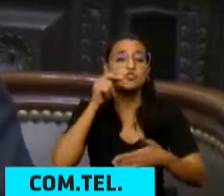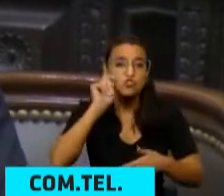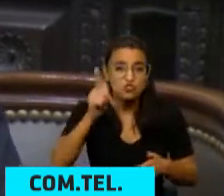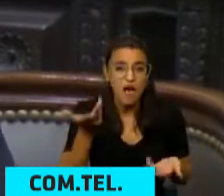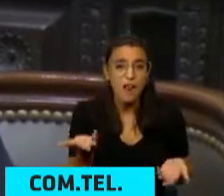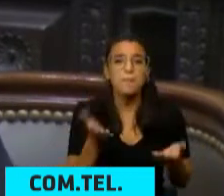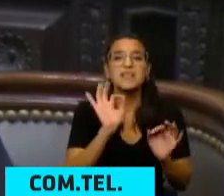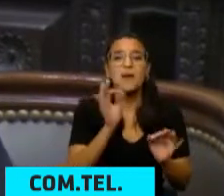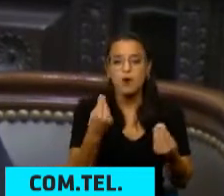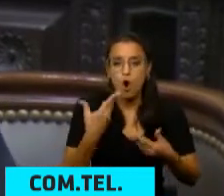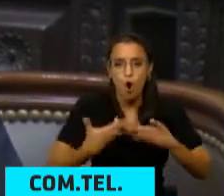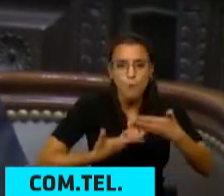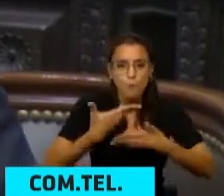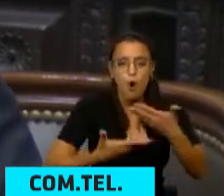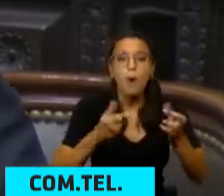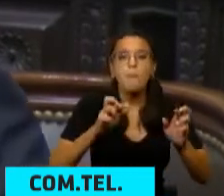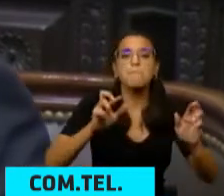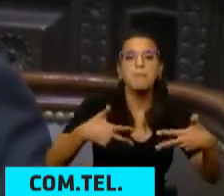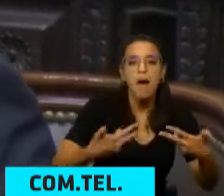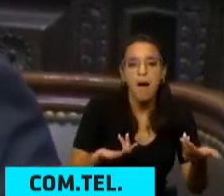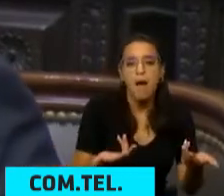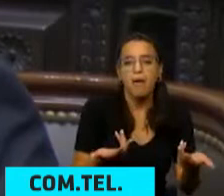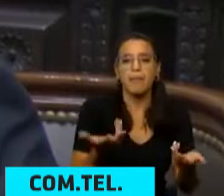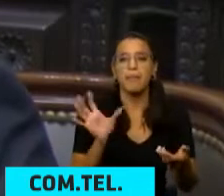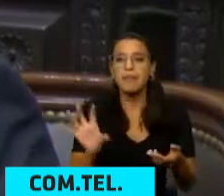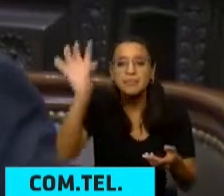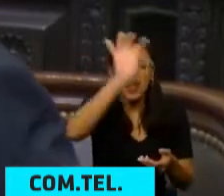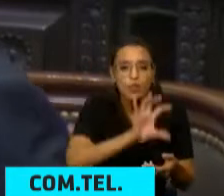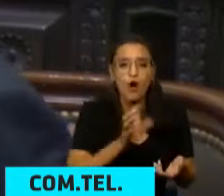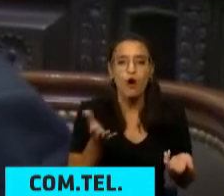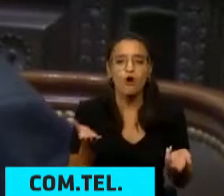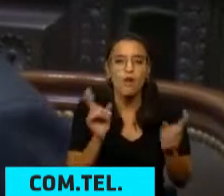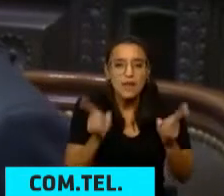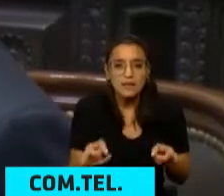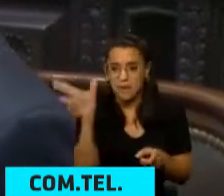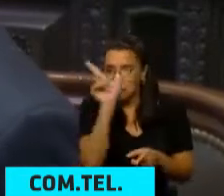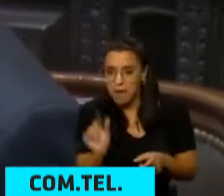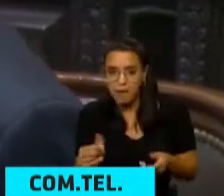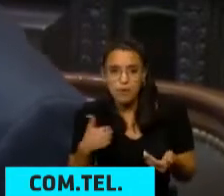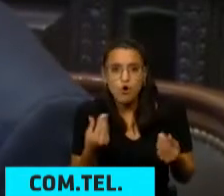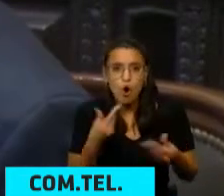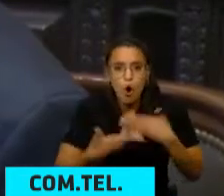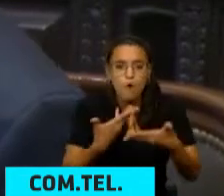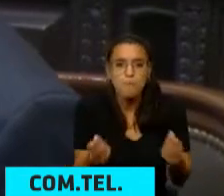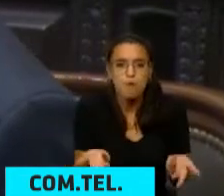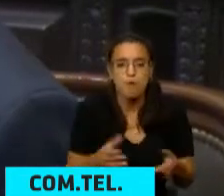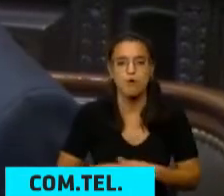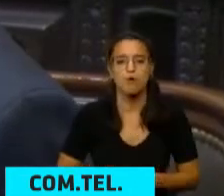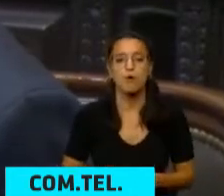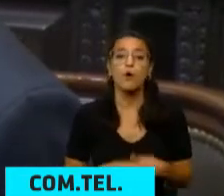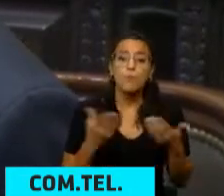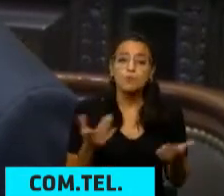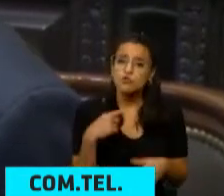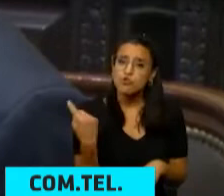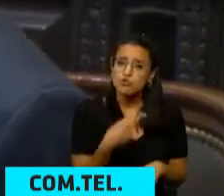la forma electoral y de votación en la provincia, lo hizo con una comisión que fueron todos los que participaron, desde los